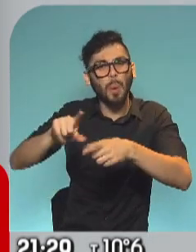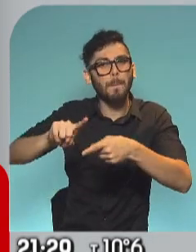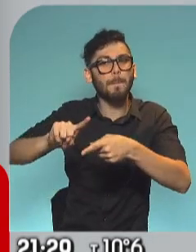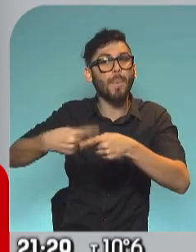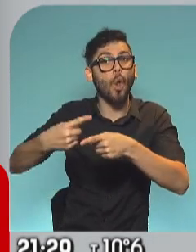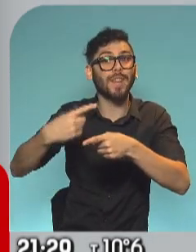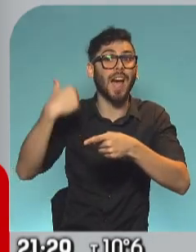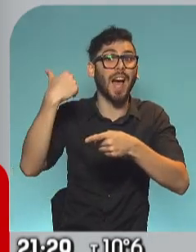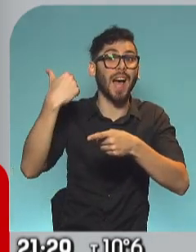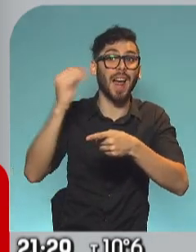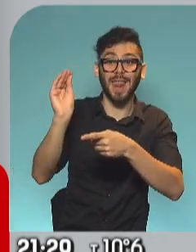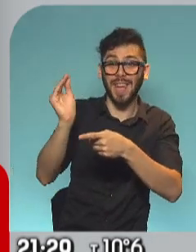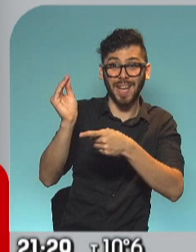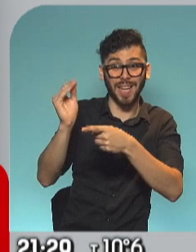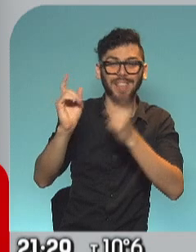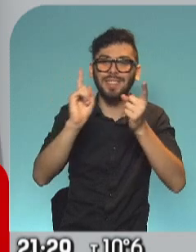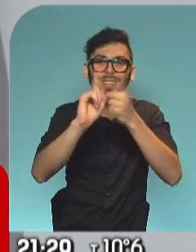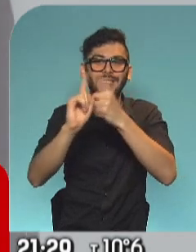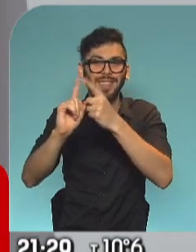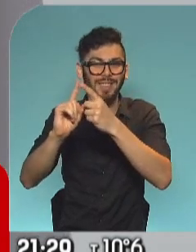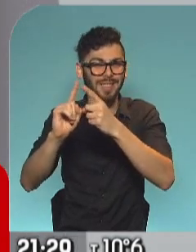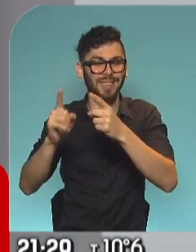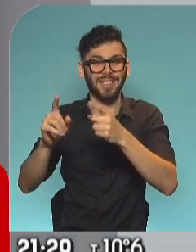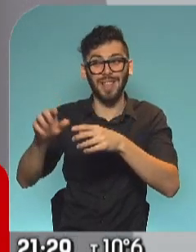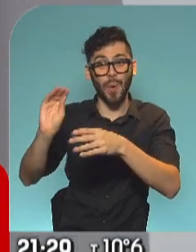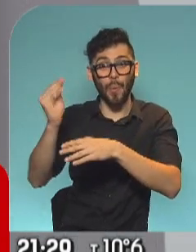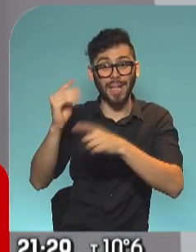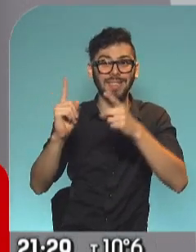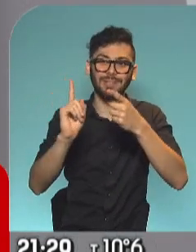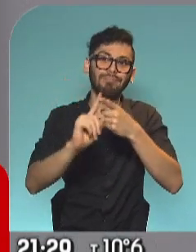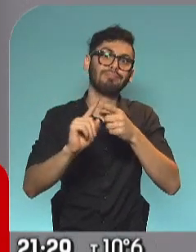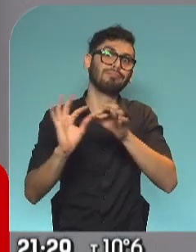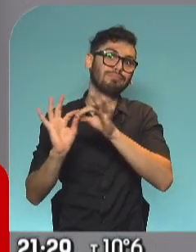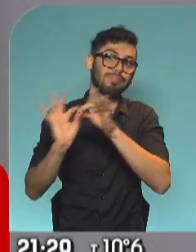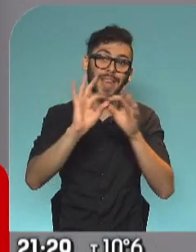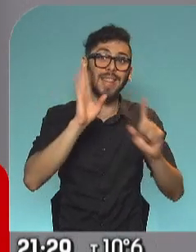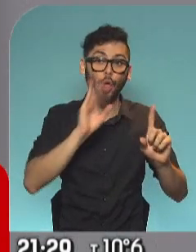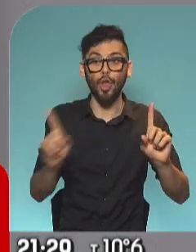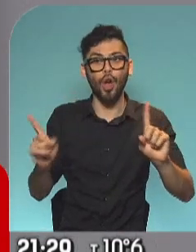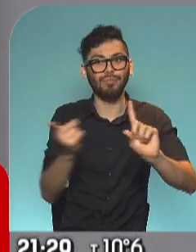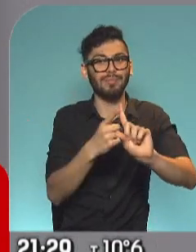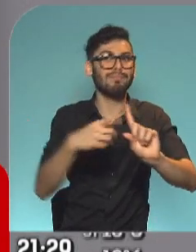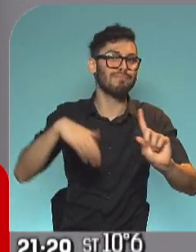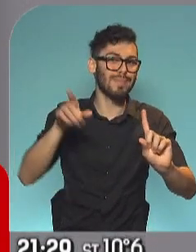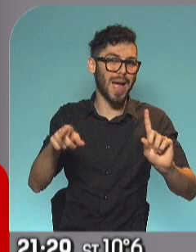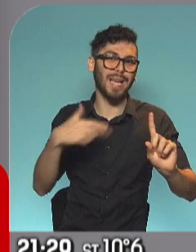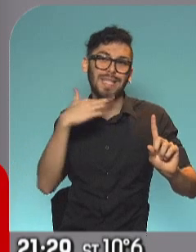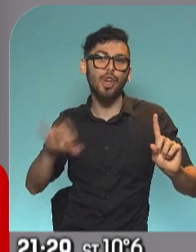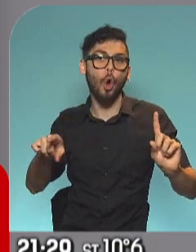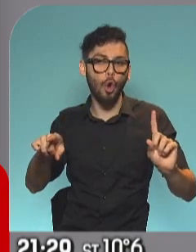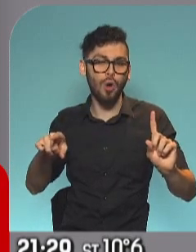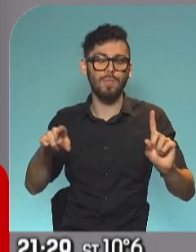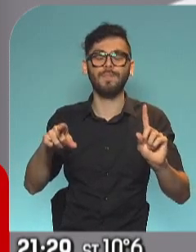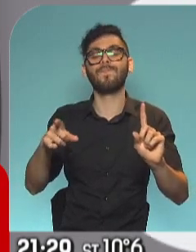política exterior del gobierno de los Estados, del gobierno de Brasil, vinculado con los Estados Unidos. Es por eso que le dieron